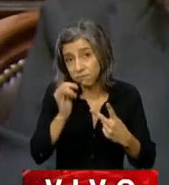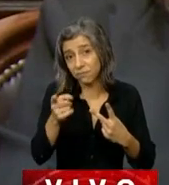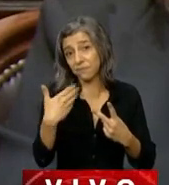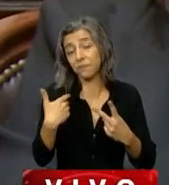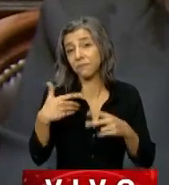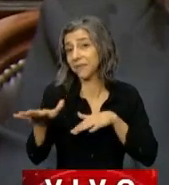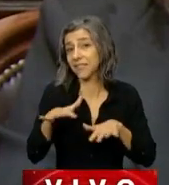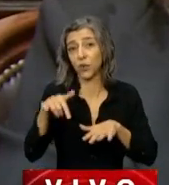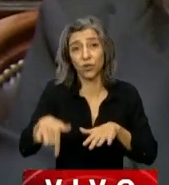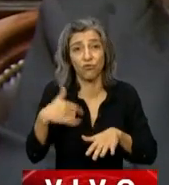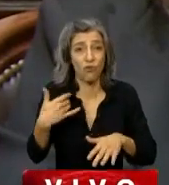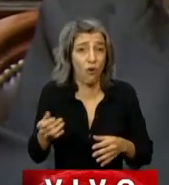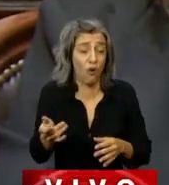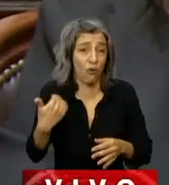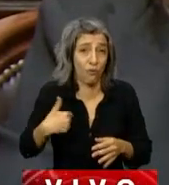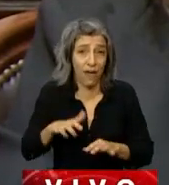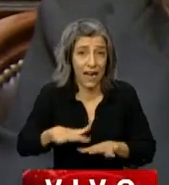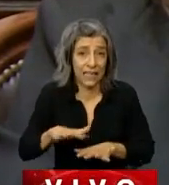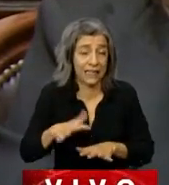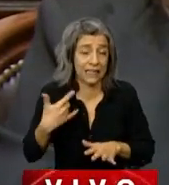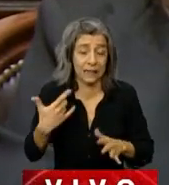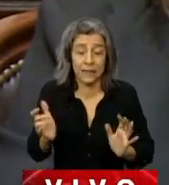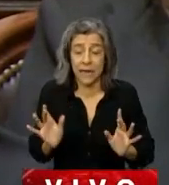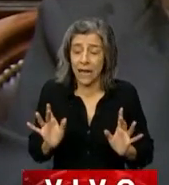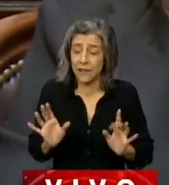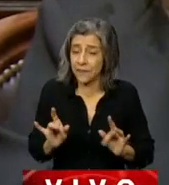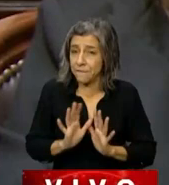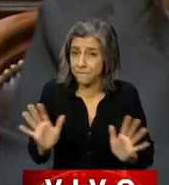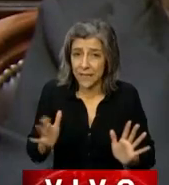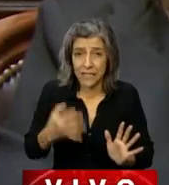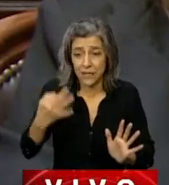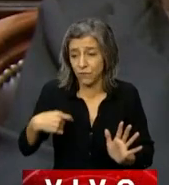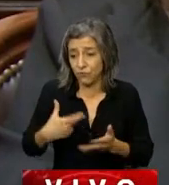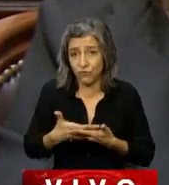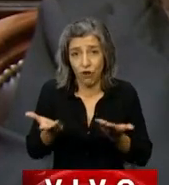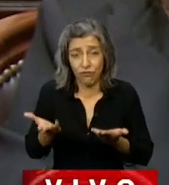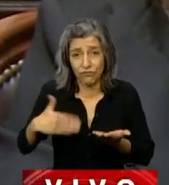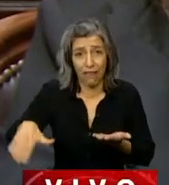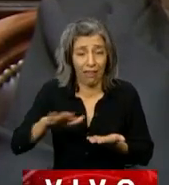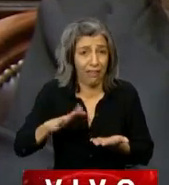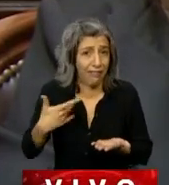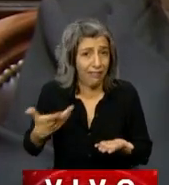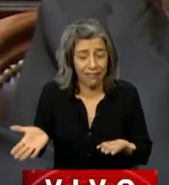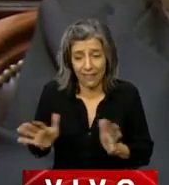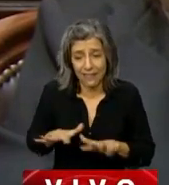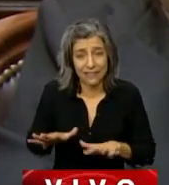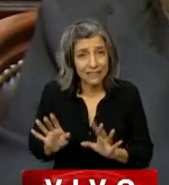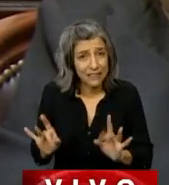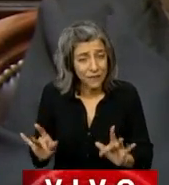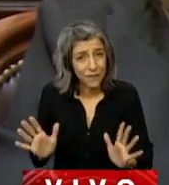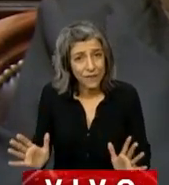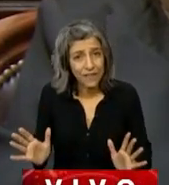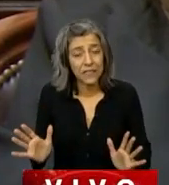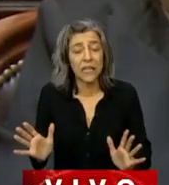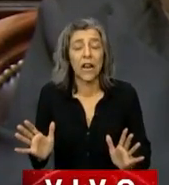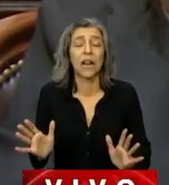la situación en la que está el país, en la difícil situación que atraviesan los argentinos, en donde dejó